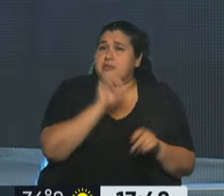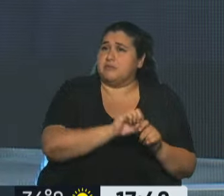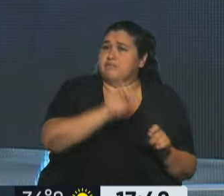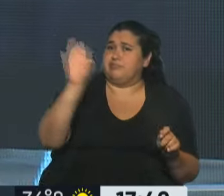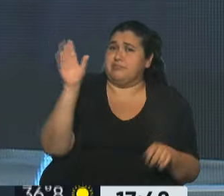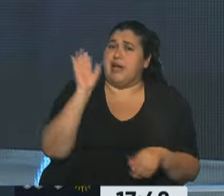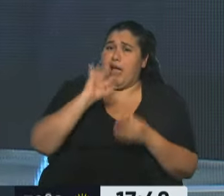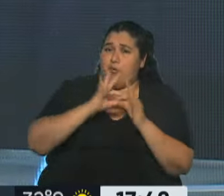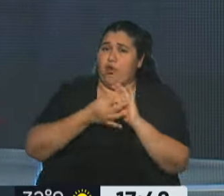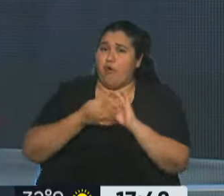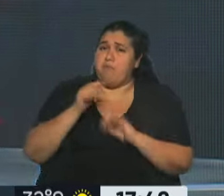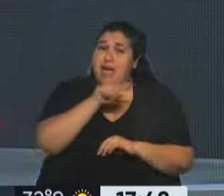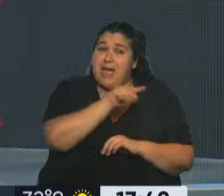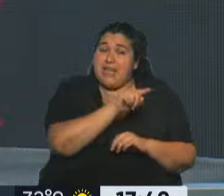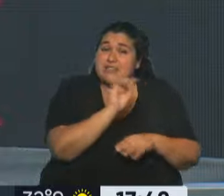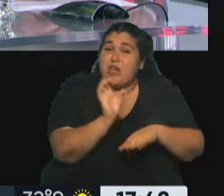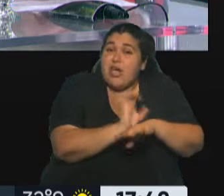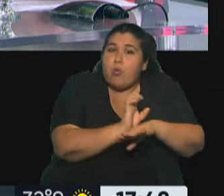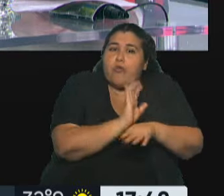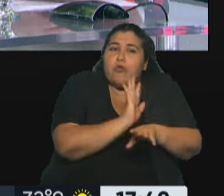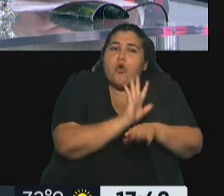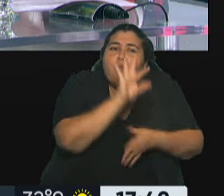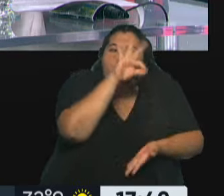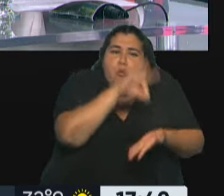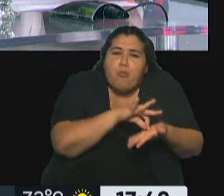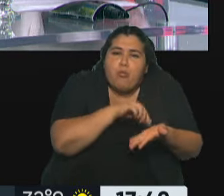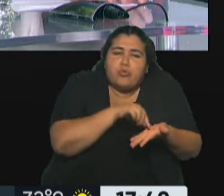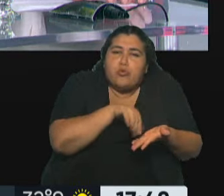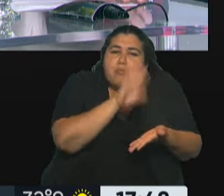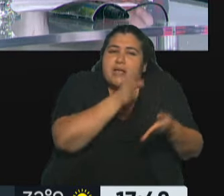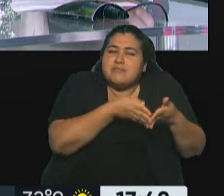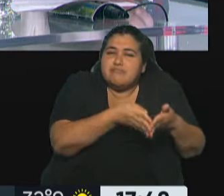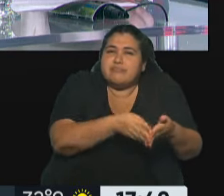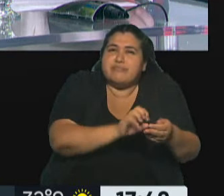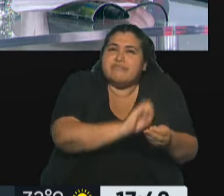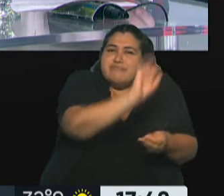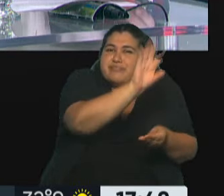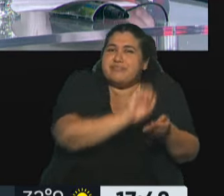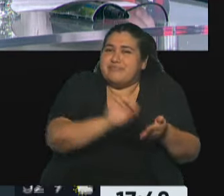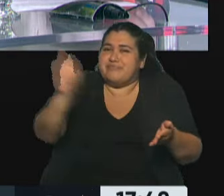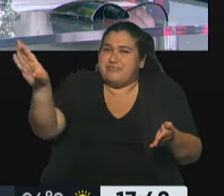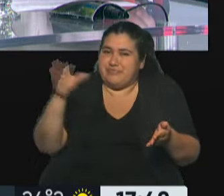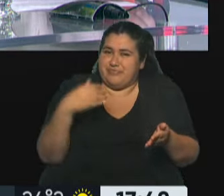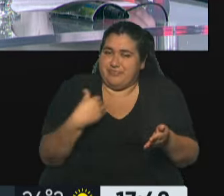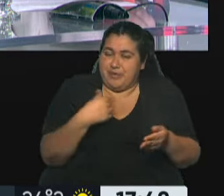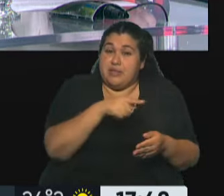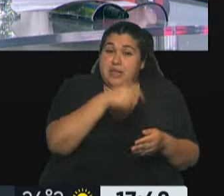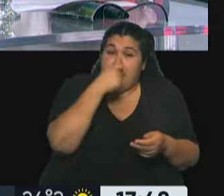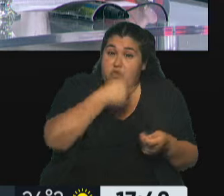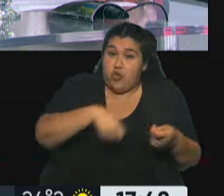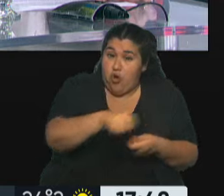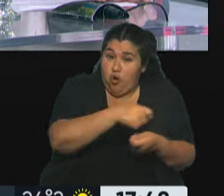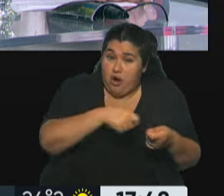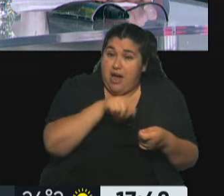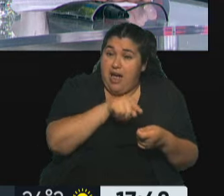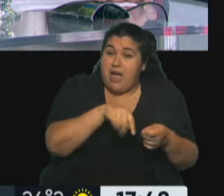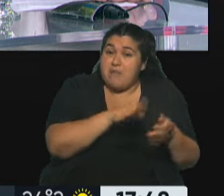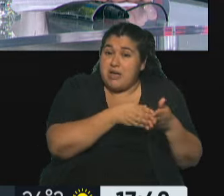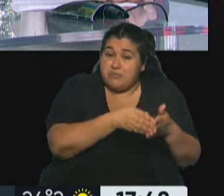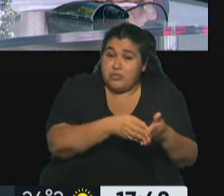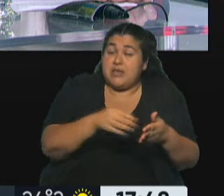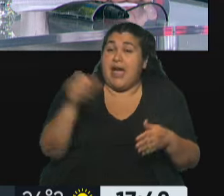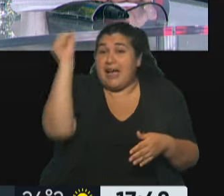es un lugar central que ocupa Ecuador y fundamentalmente el puerto de Guayaquil un dato Alejandro el 50% de la droga en caut en los puertos de